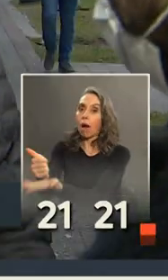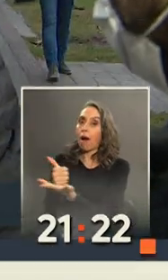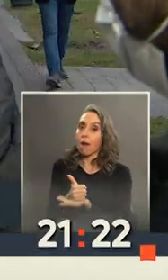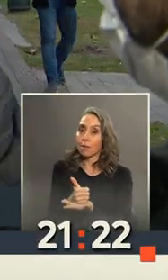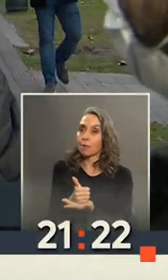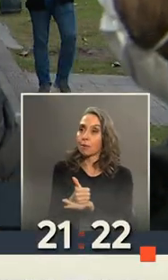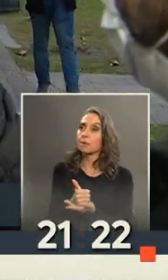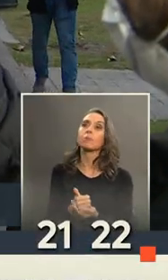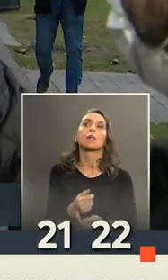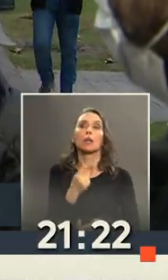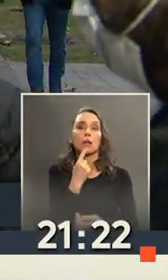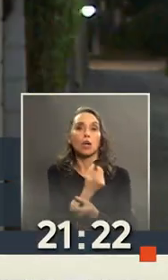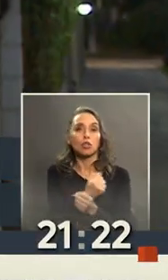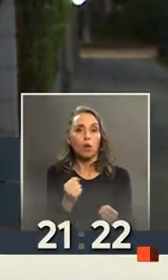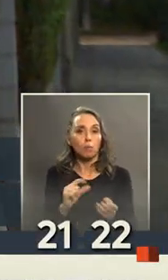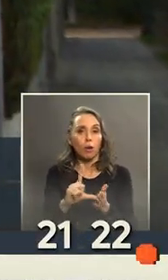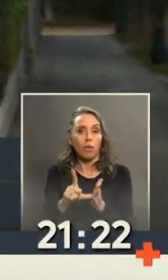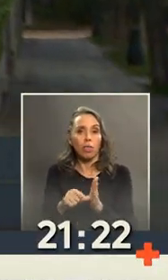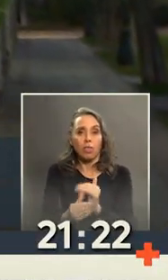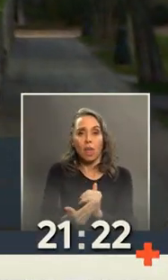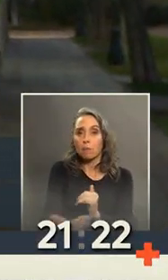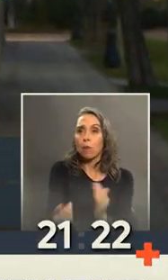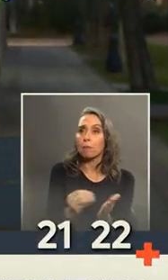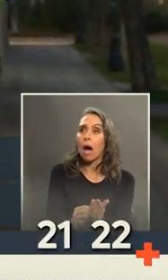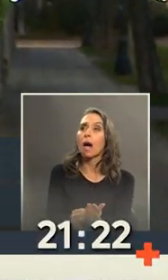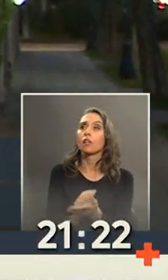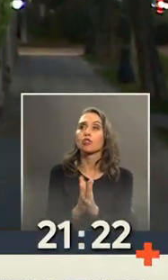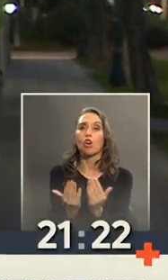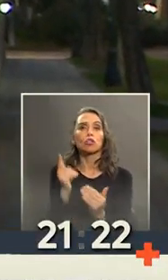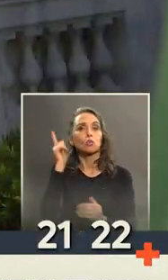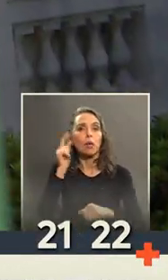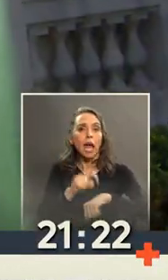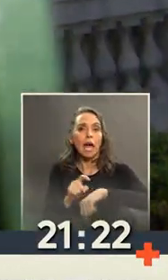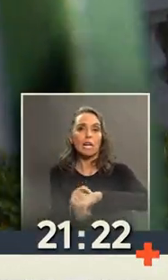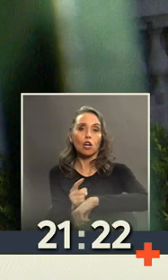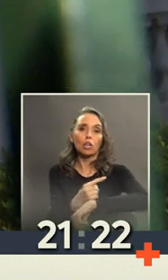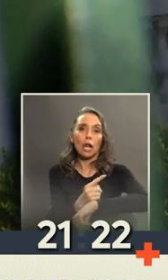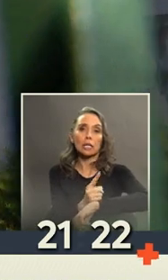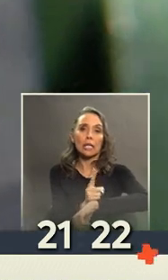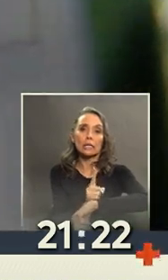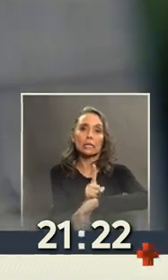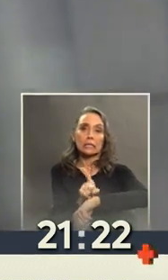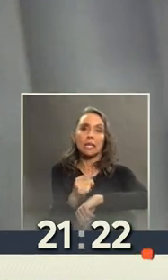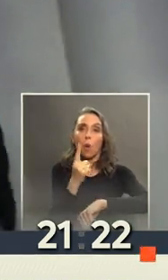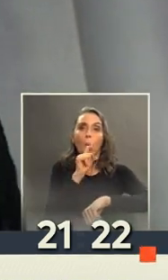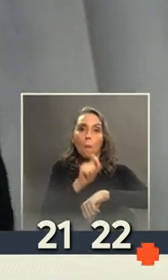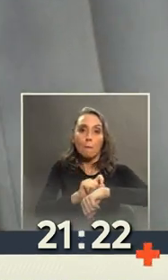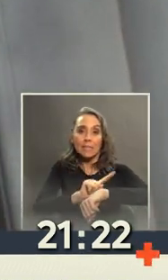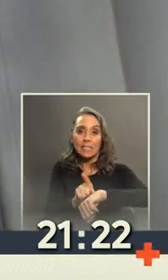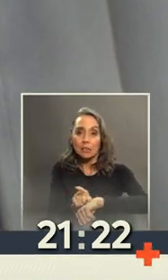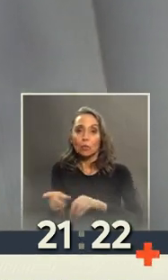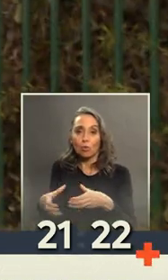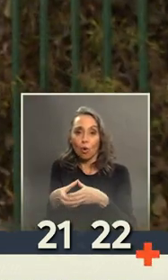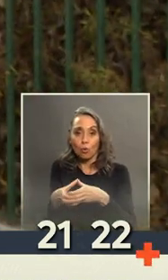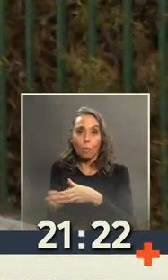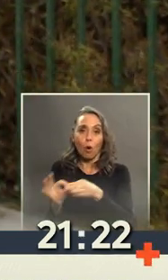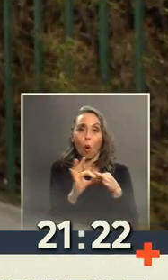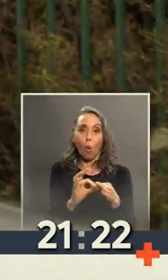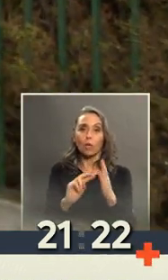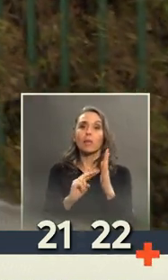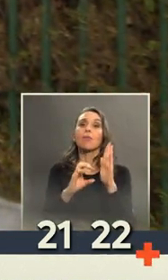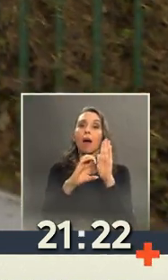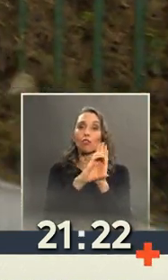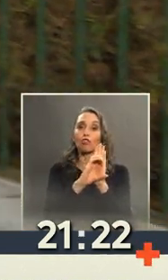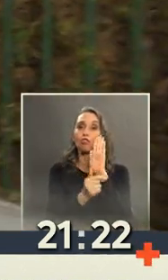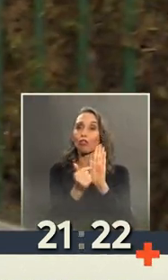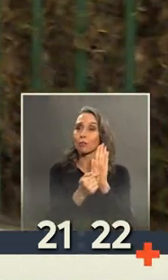que no puede retardarse más. Todo lo que sea necesario para los detalles. Cada minuto que pasa en unidad constituyente es de definiciones.